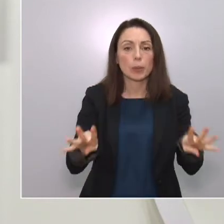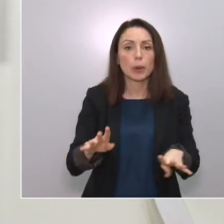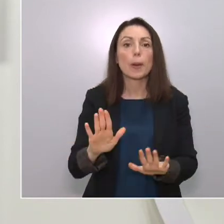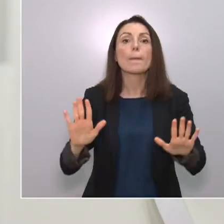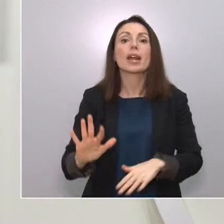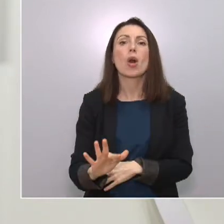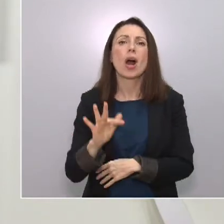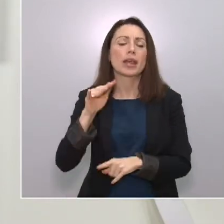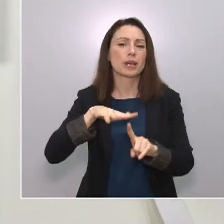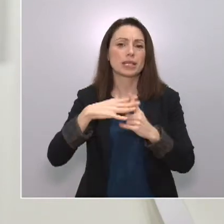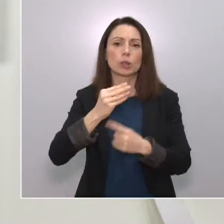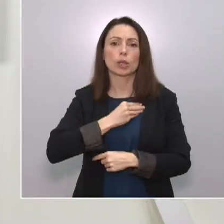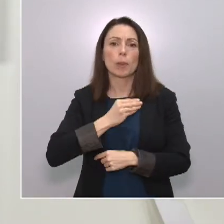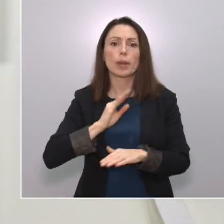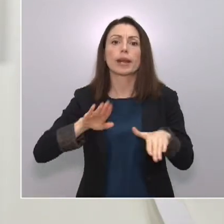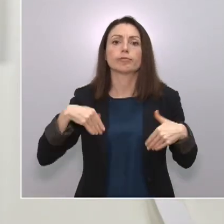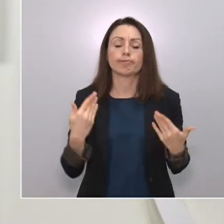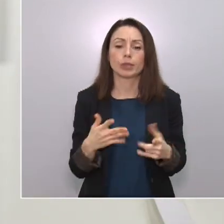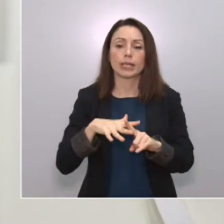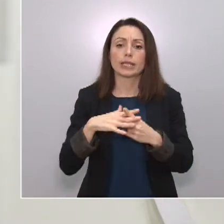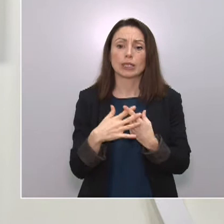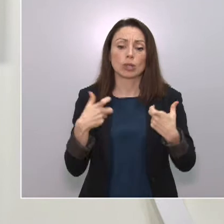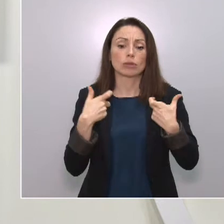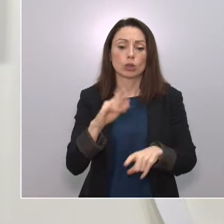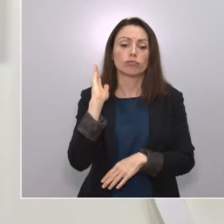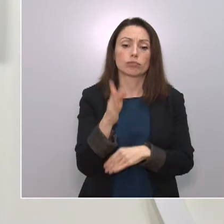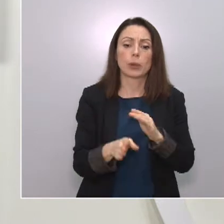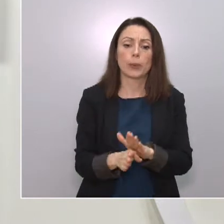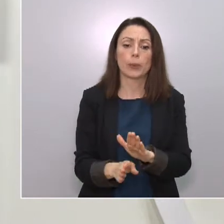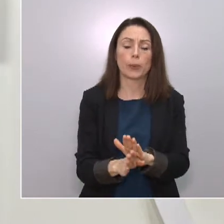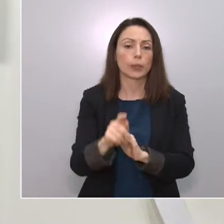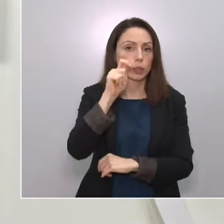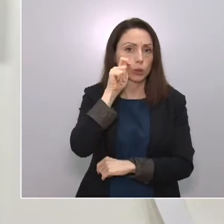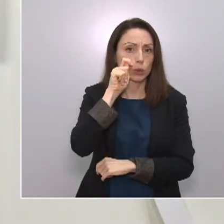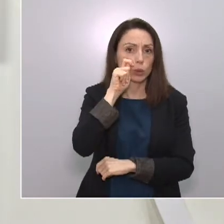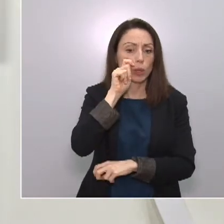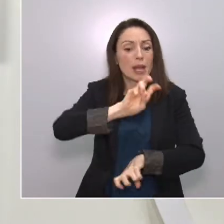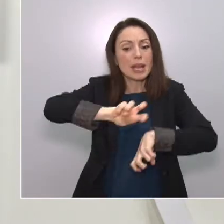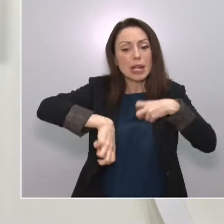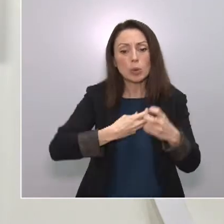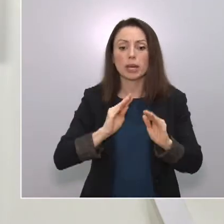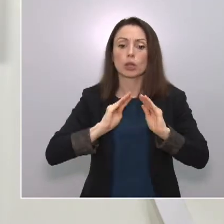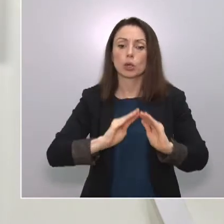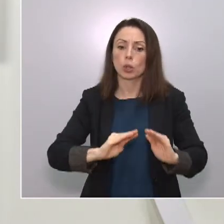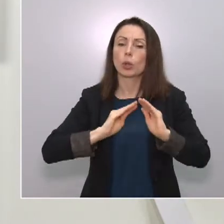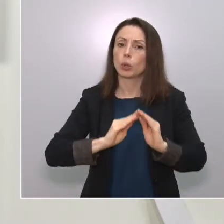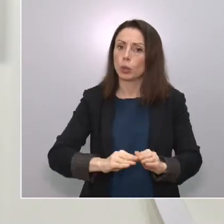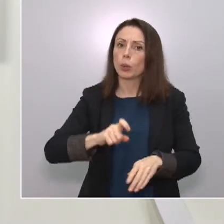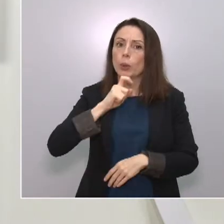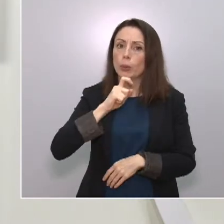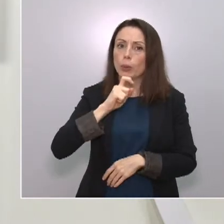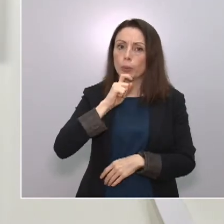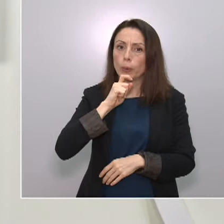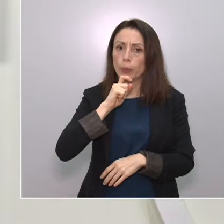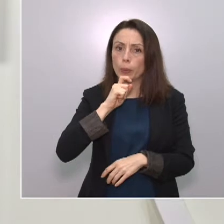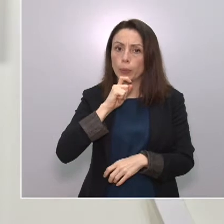lo lamentable, es que lo va a seguir haciendo durante más tiempo. Su recuperación va a ser larga y compleja.